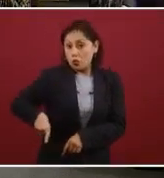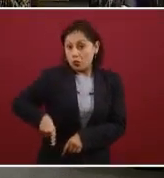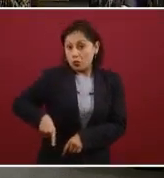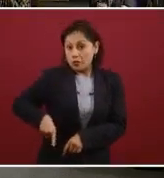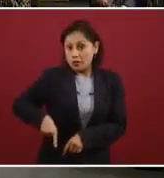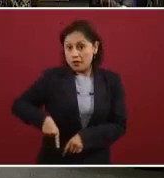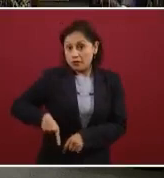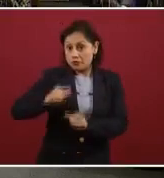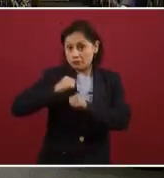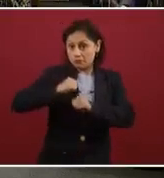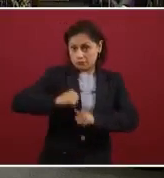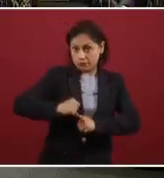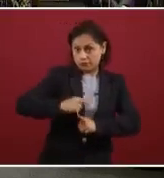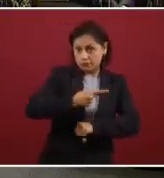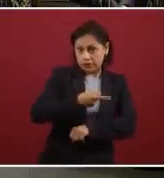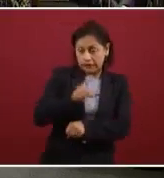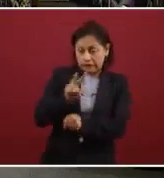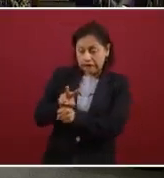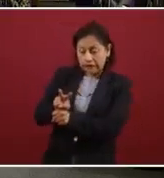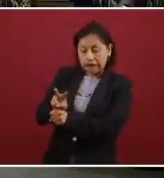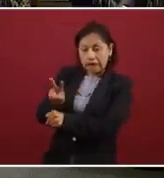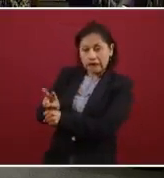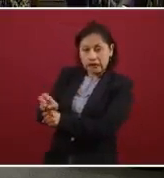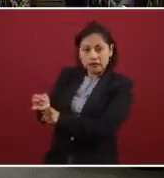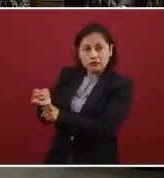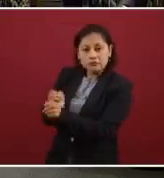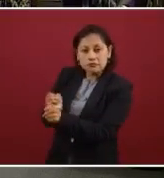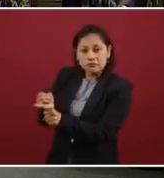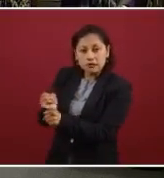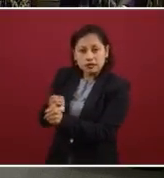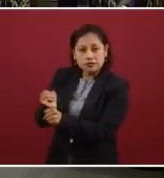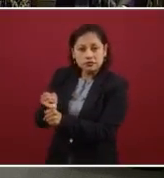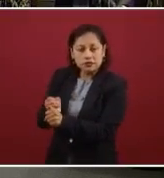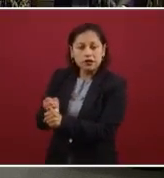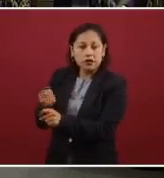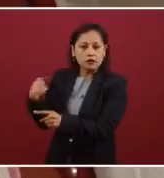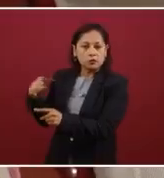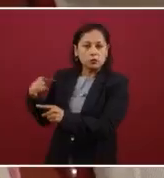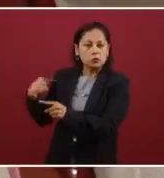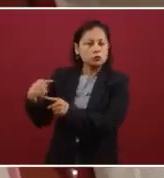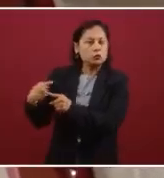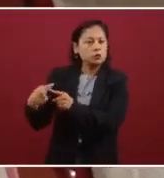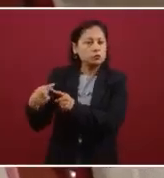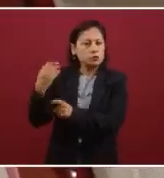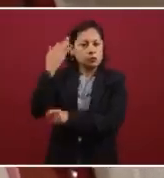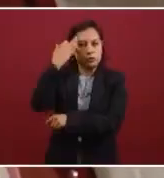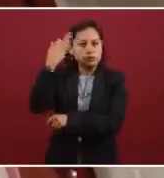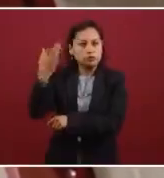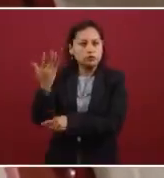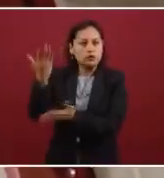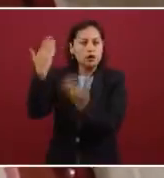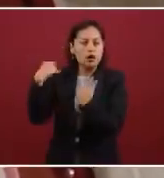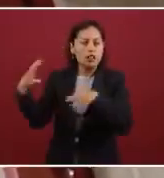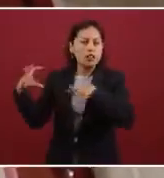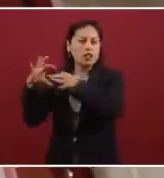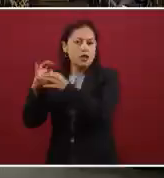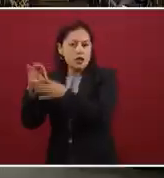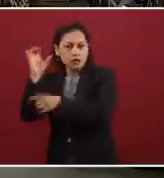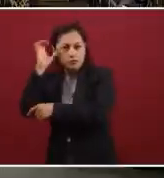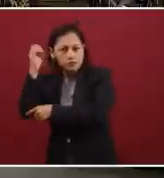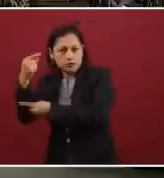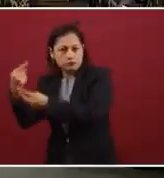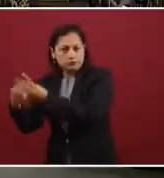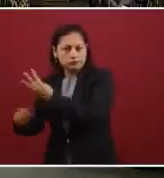situación que duró muchos años con Penchina y con Osorio Ochoa. Ya que dijimos de que no